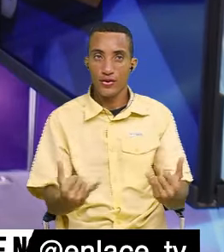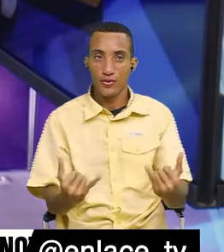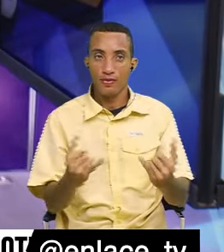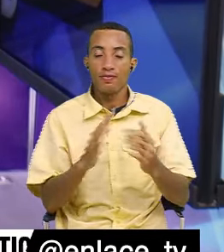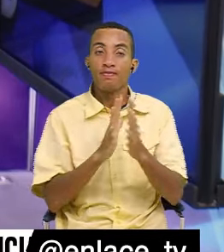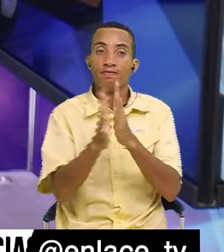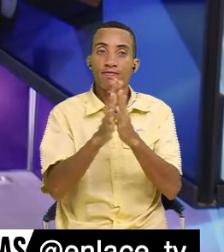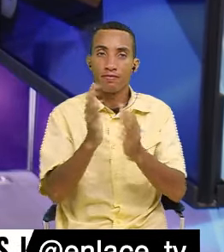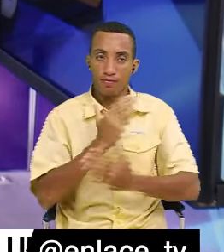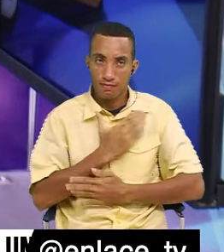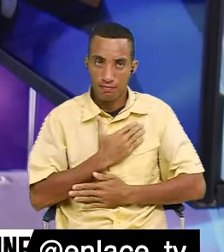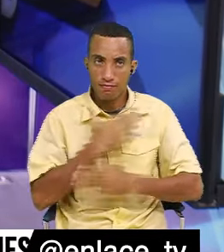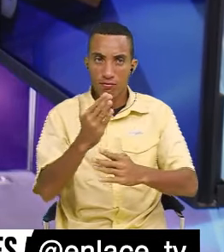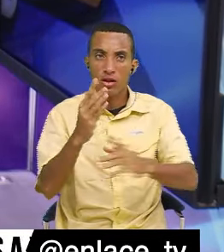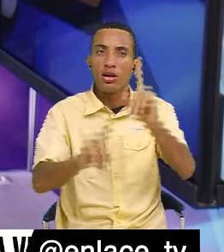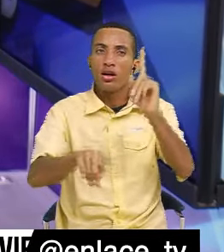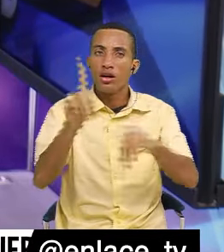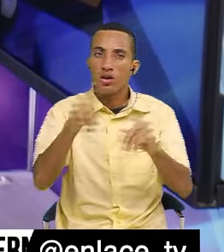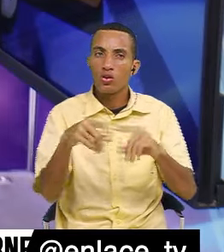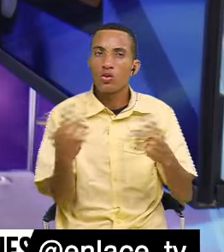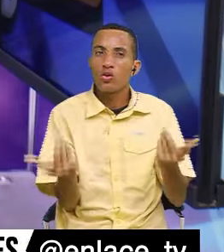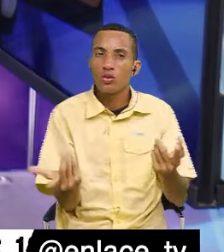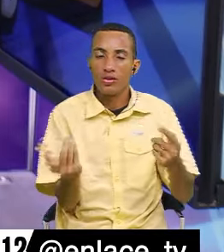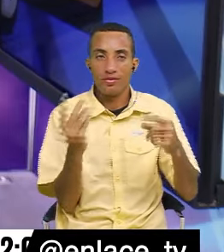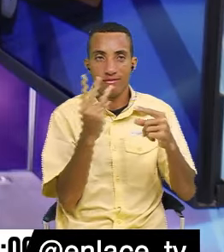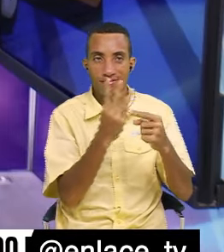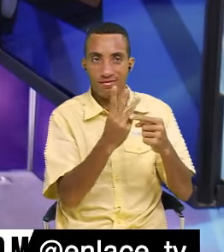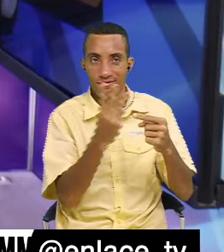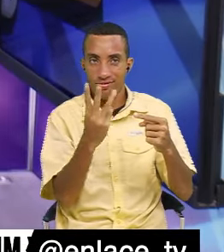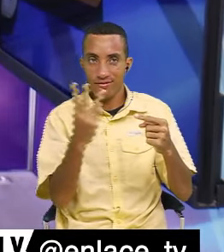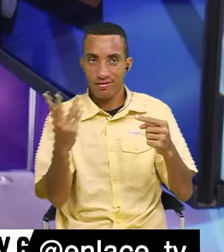Saludo a quienes a esta hora se conectan con nosotros a través de